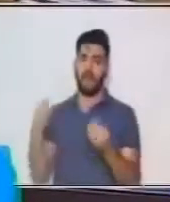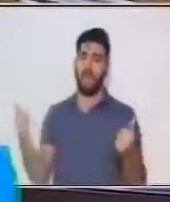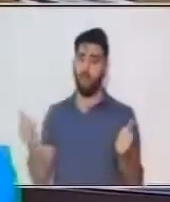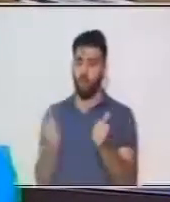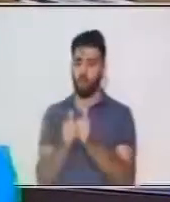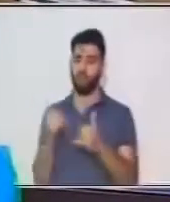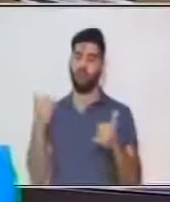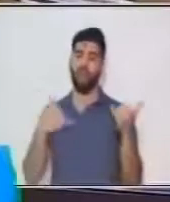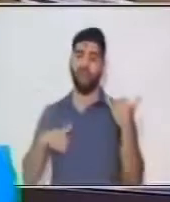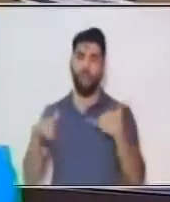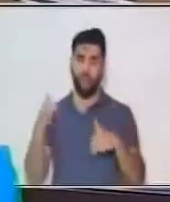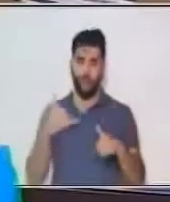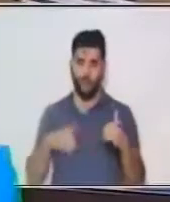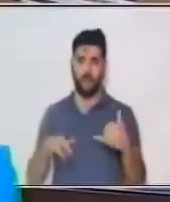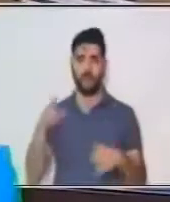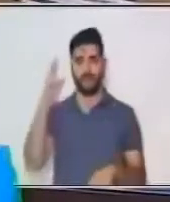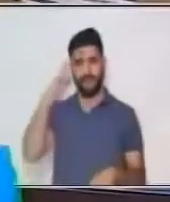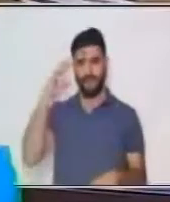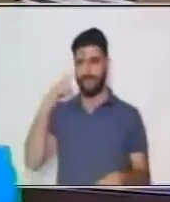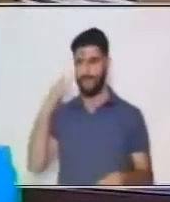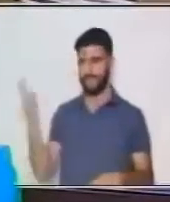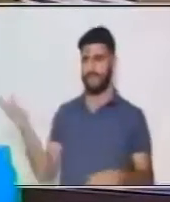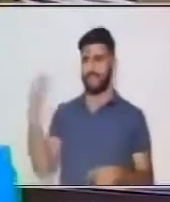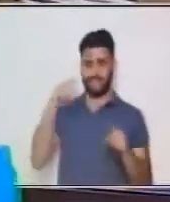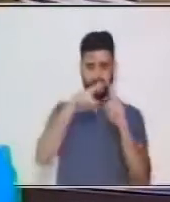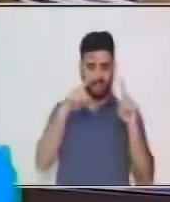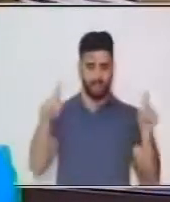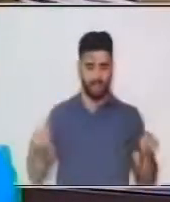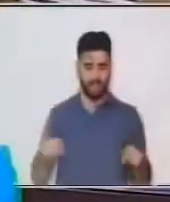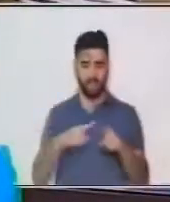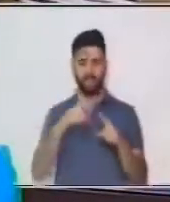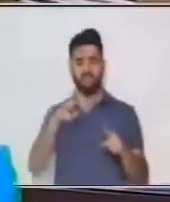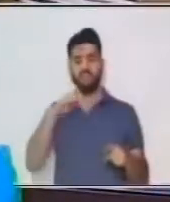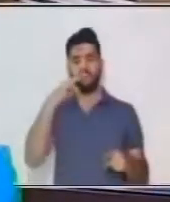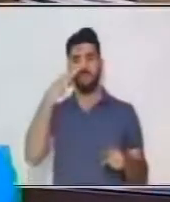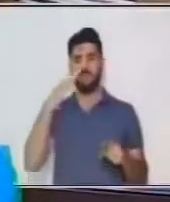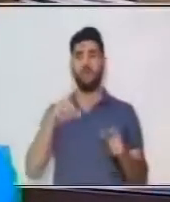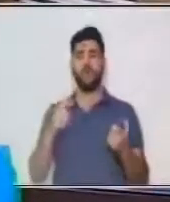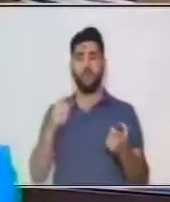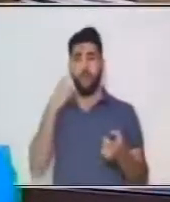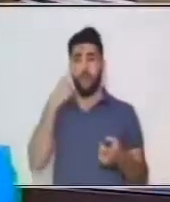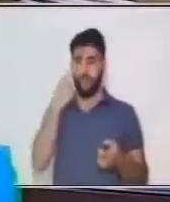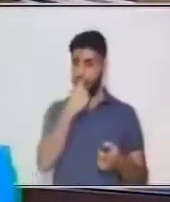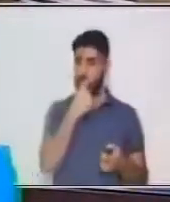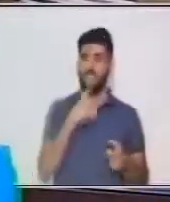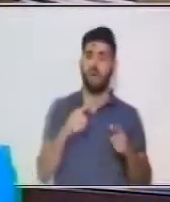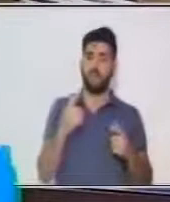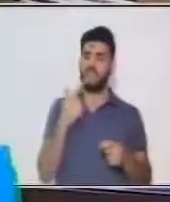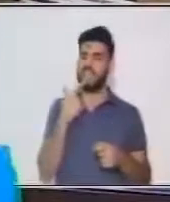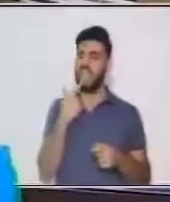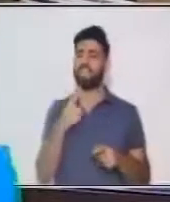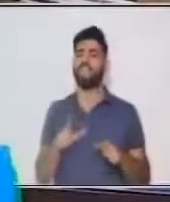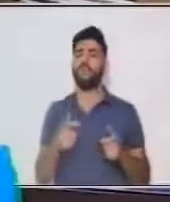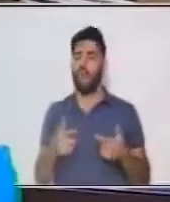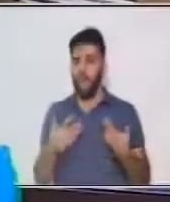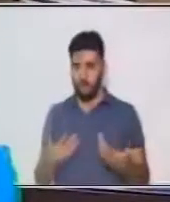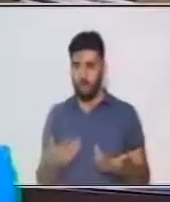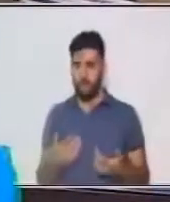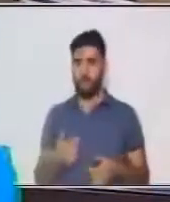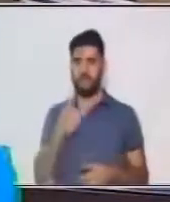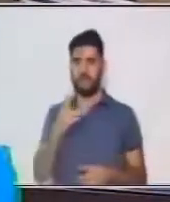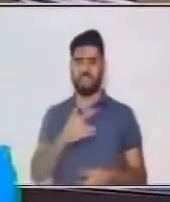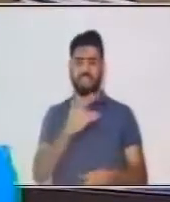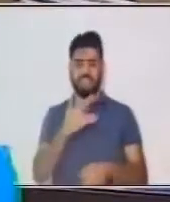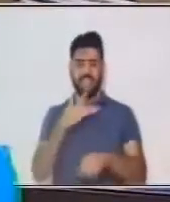jugar? ¿Te recuerdas de nuestro cuadrito? ¿Cómo huele? ¿Cómo se ve? ¿A qué sabe? ¿Cómo